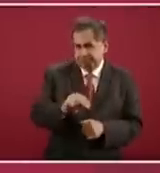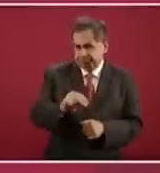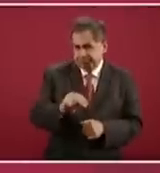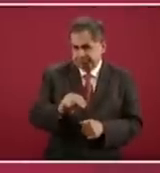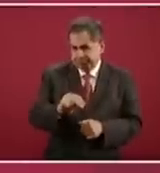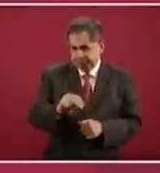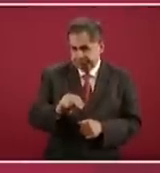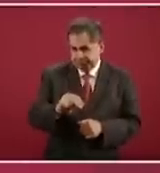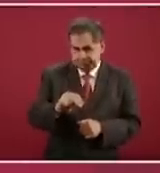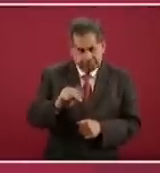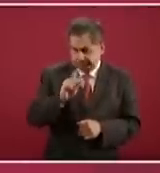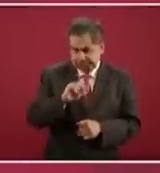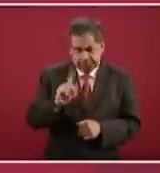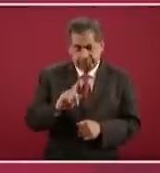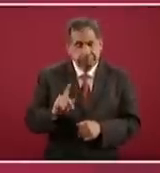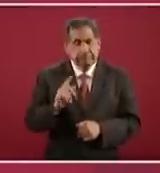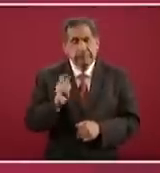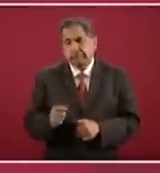que no